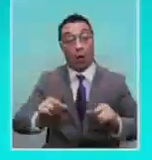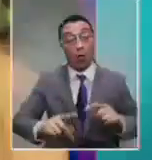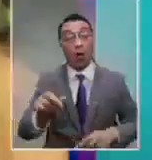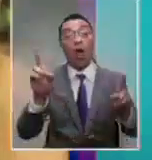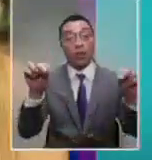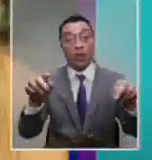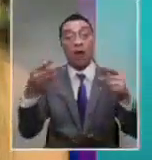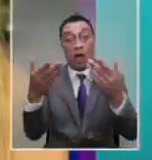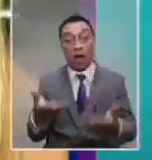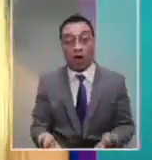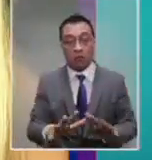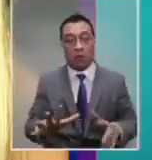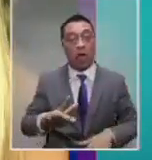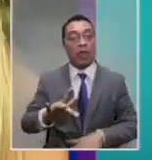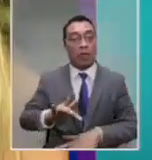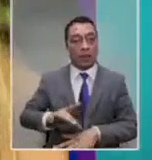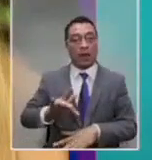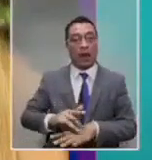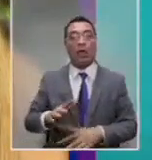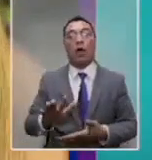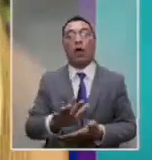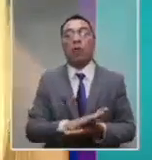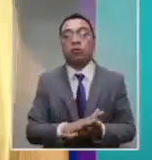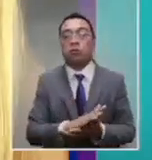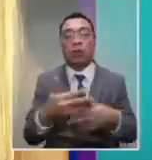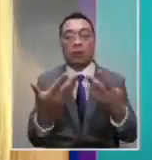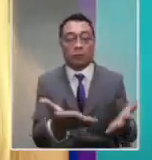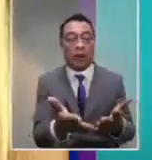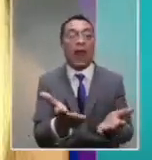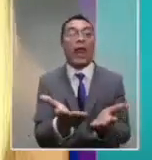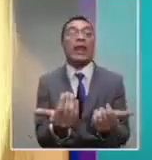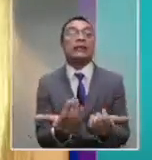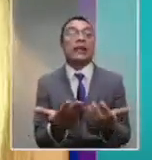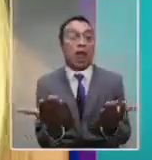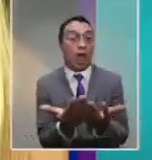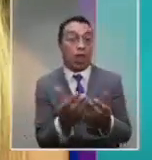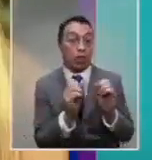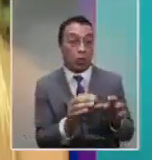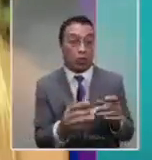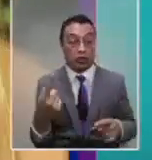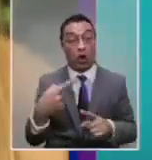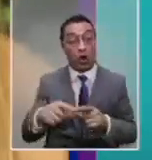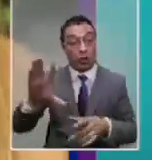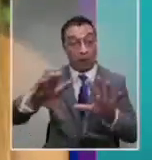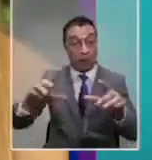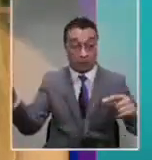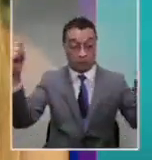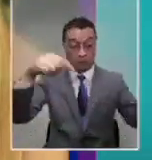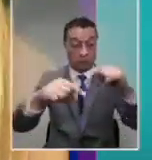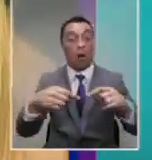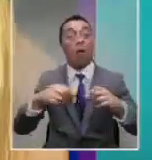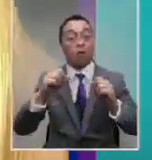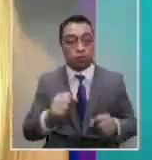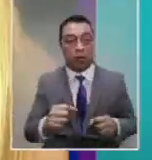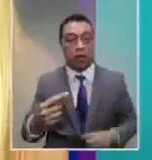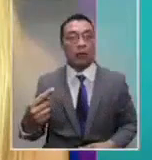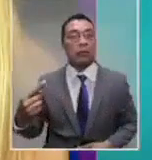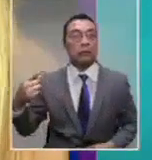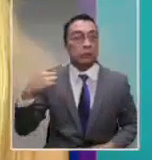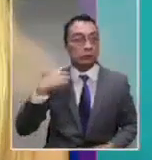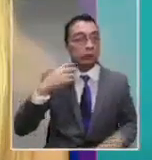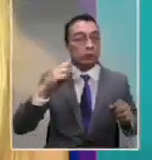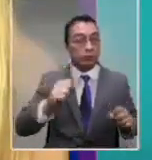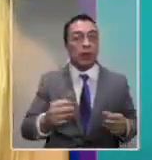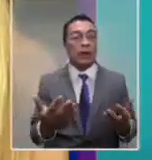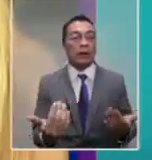temas que hoy están siendo bastante sensibles en cuanto, por ejemplo, a cubrir las necesidades educacionales de los migrantes, que de pronto pueden llegar a afectar